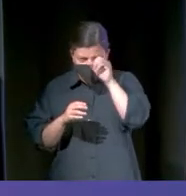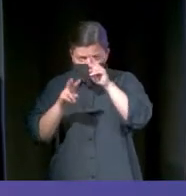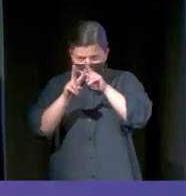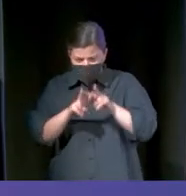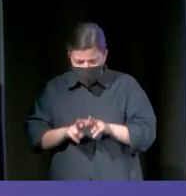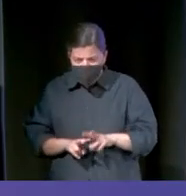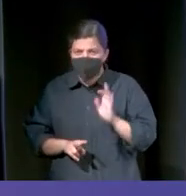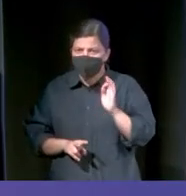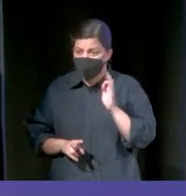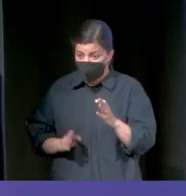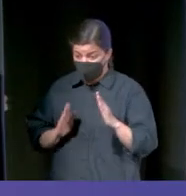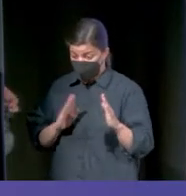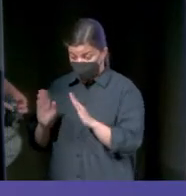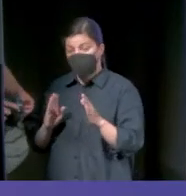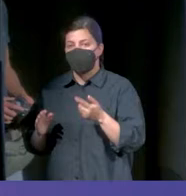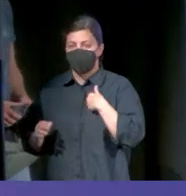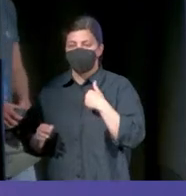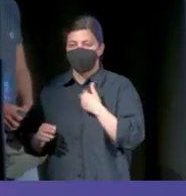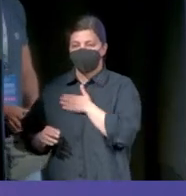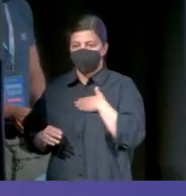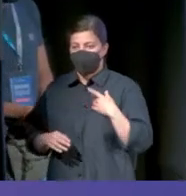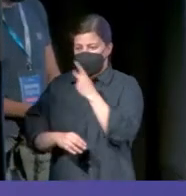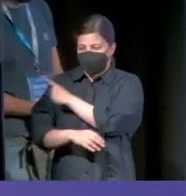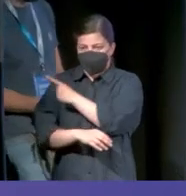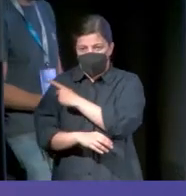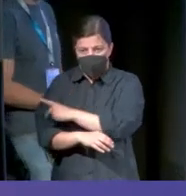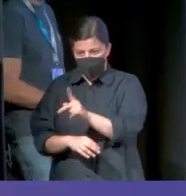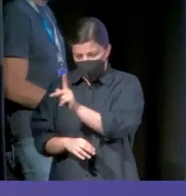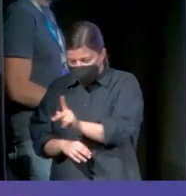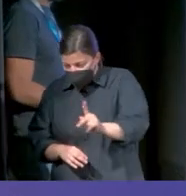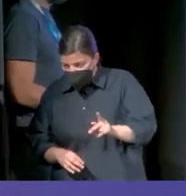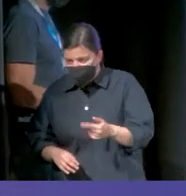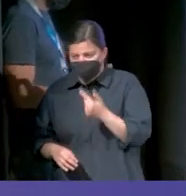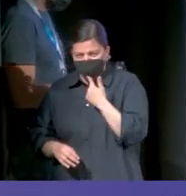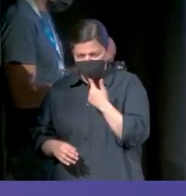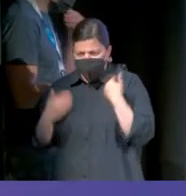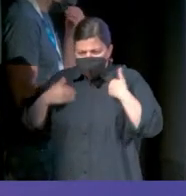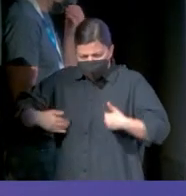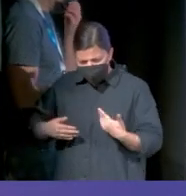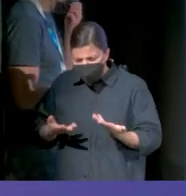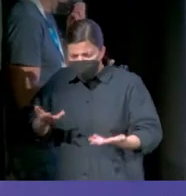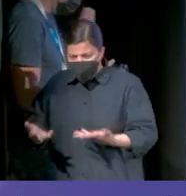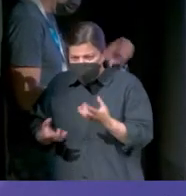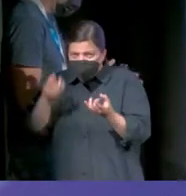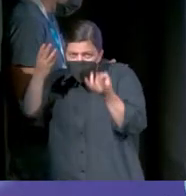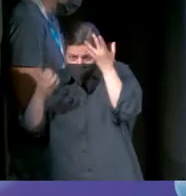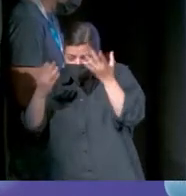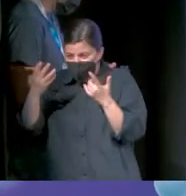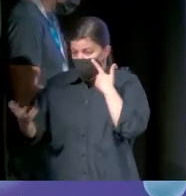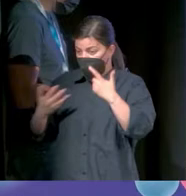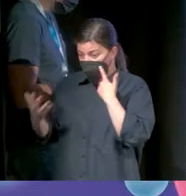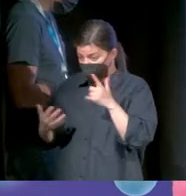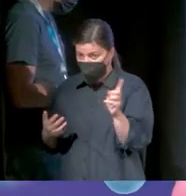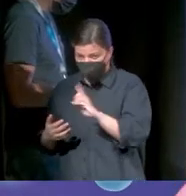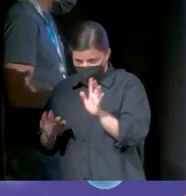pues hubo una época que me dio a mí por por tatuar porque dije siendo yo así como creativa no voy a decir artista